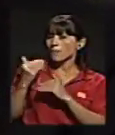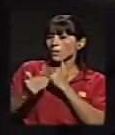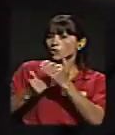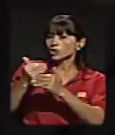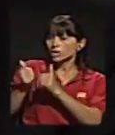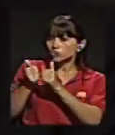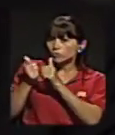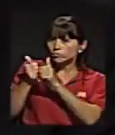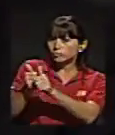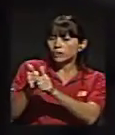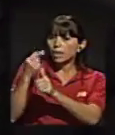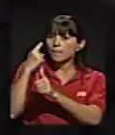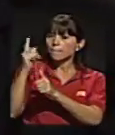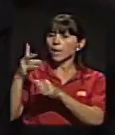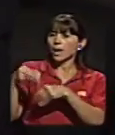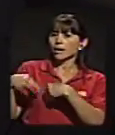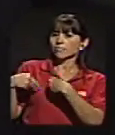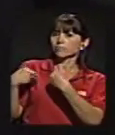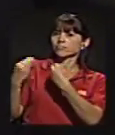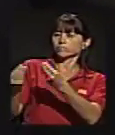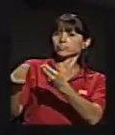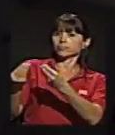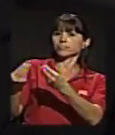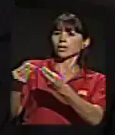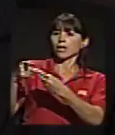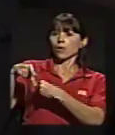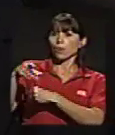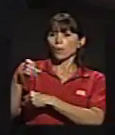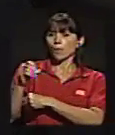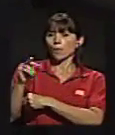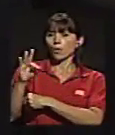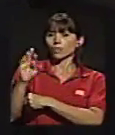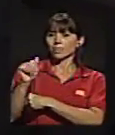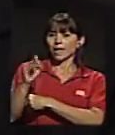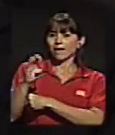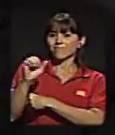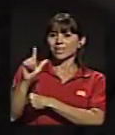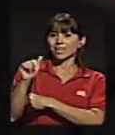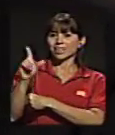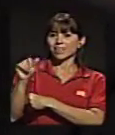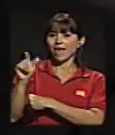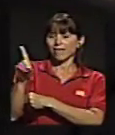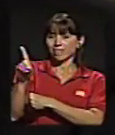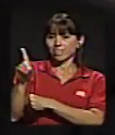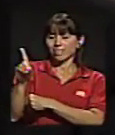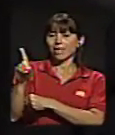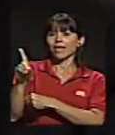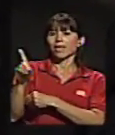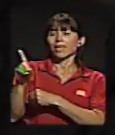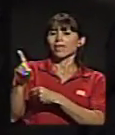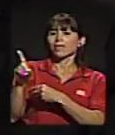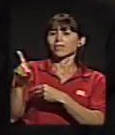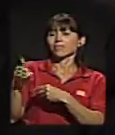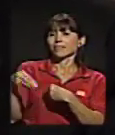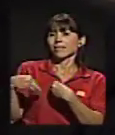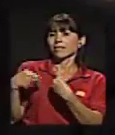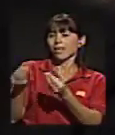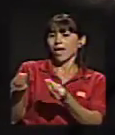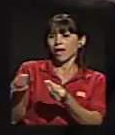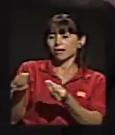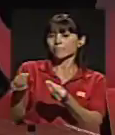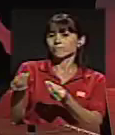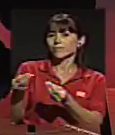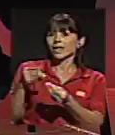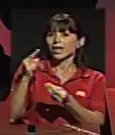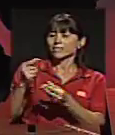adjudicar la portabilidad a la empresa el Corte Inglés y por qué ustedes han impugnado